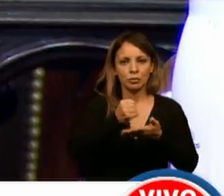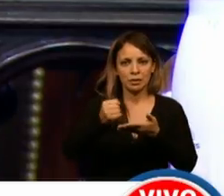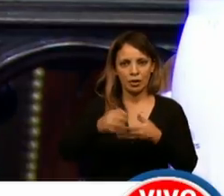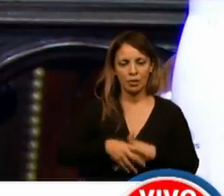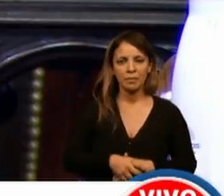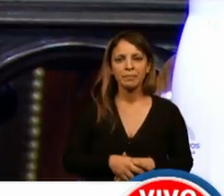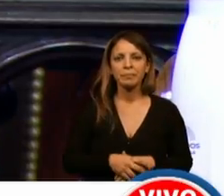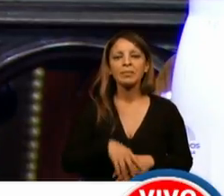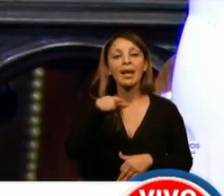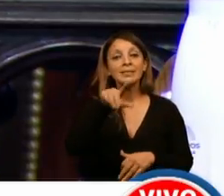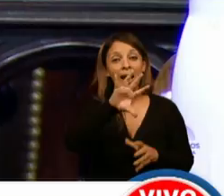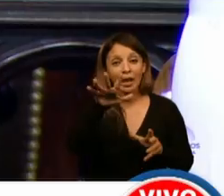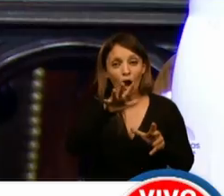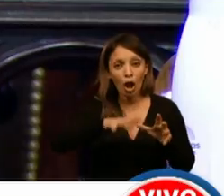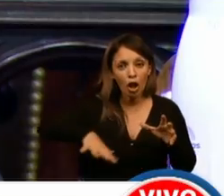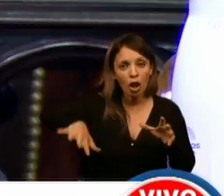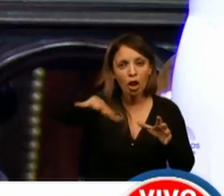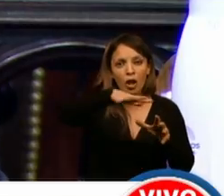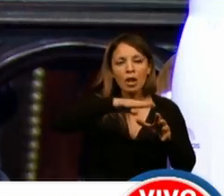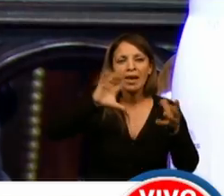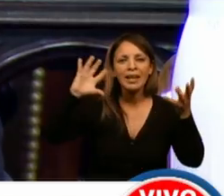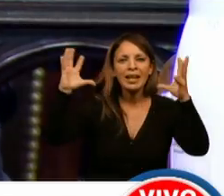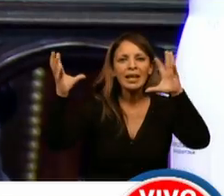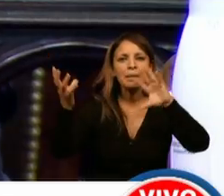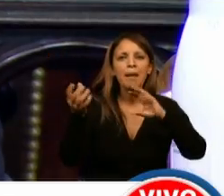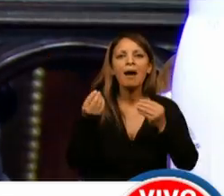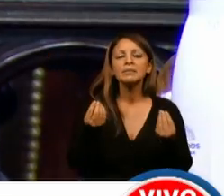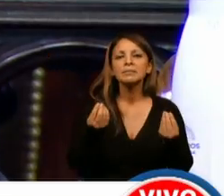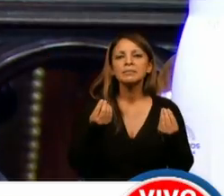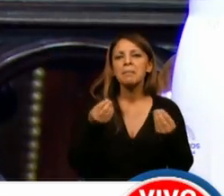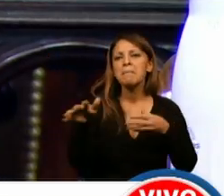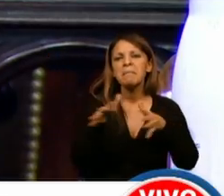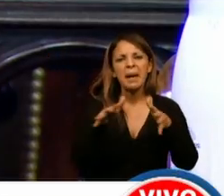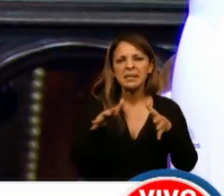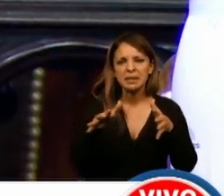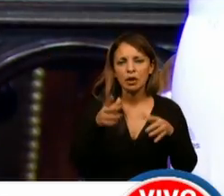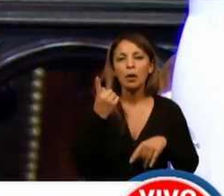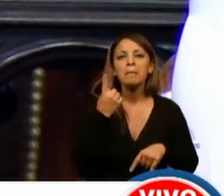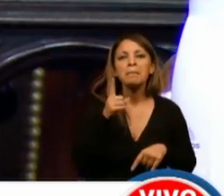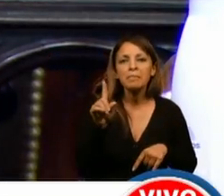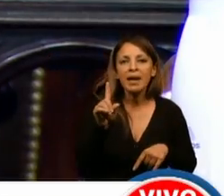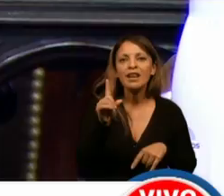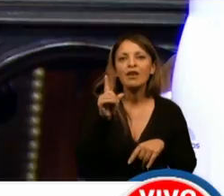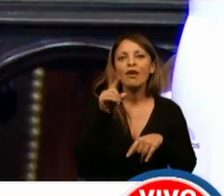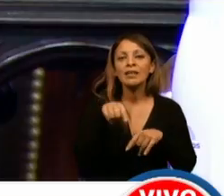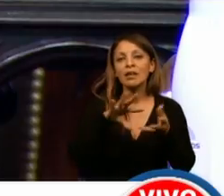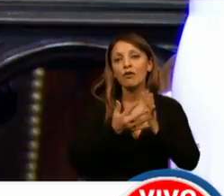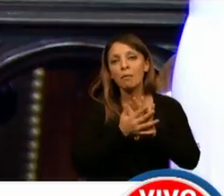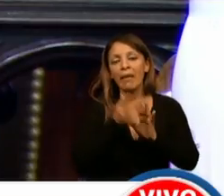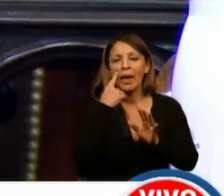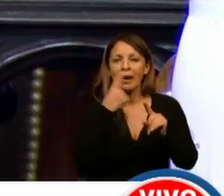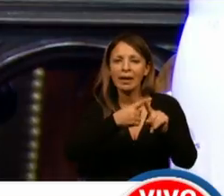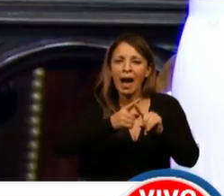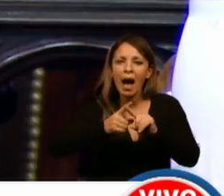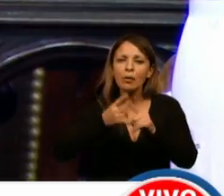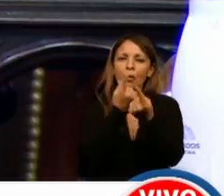y en estas regiones el clima y similares características pero el producto de que en esas mediciones seguramente